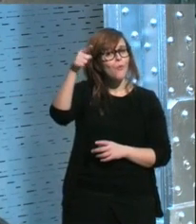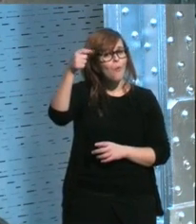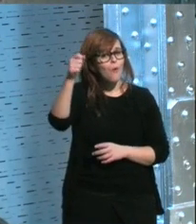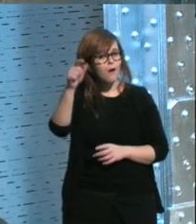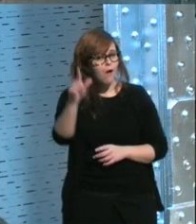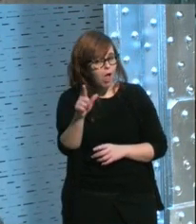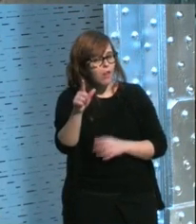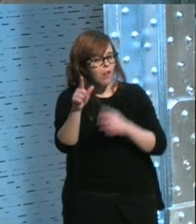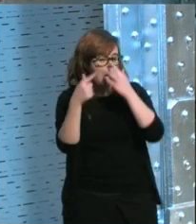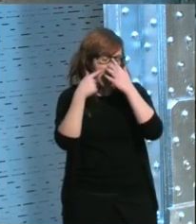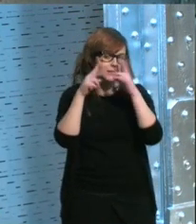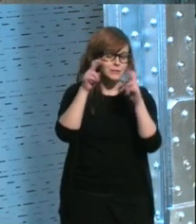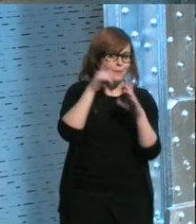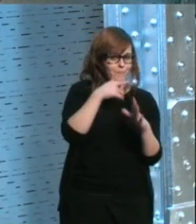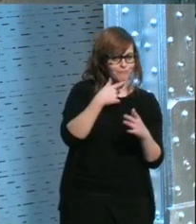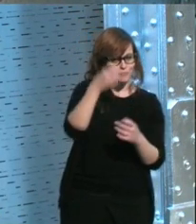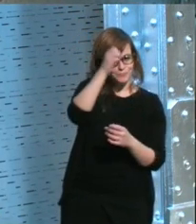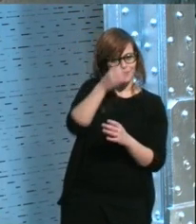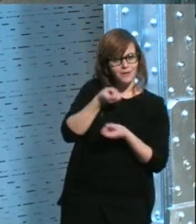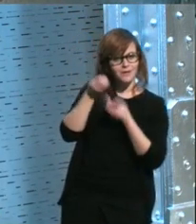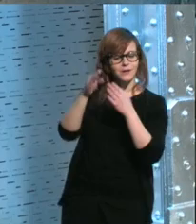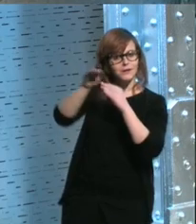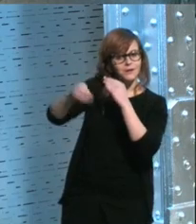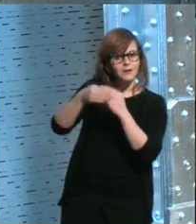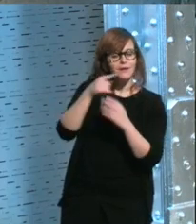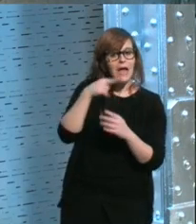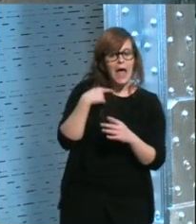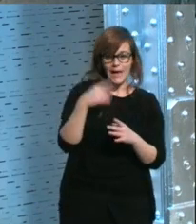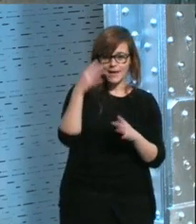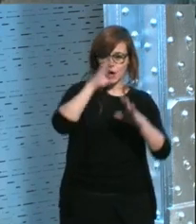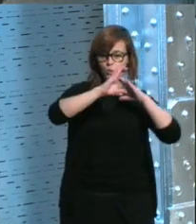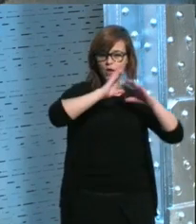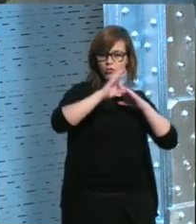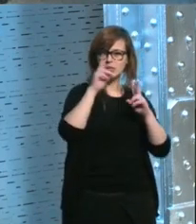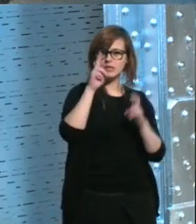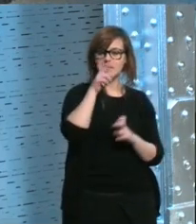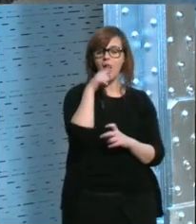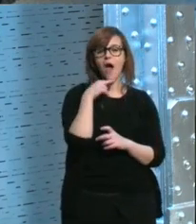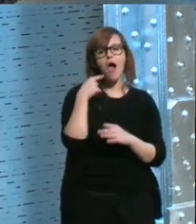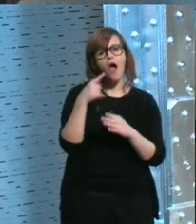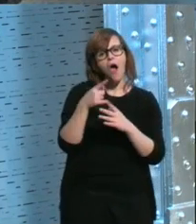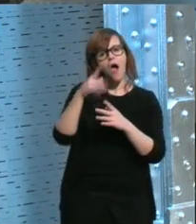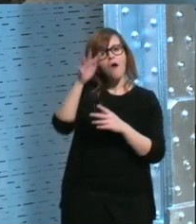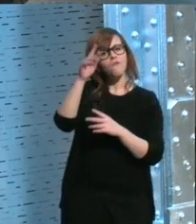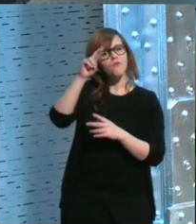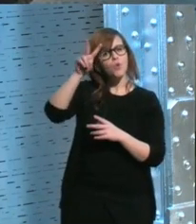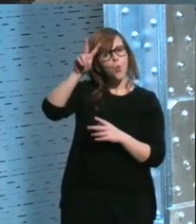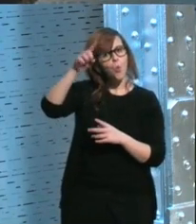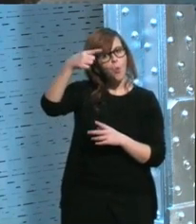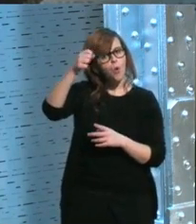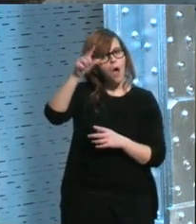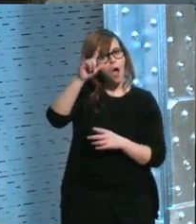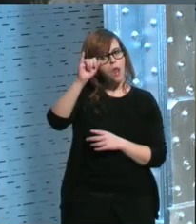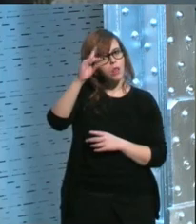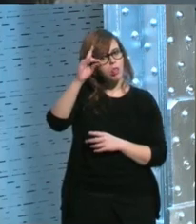En comunicación cada vez estamos incorporando más esta reflexión de la frugalidad, ¿no? Porque no solo se trata de